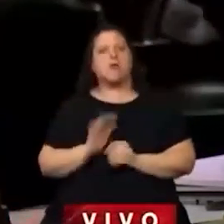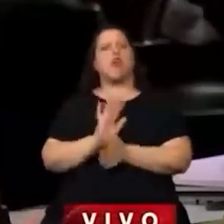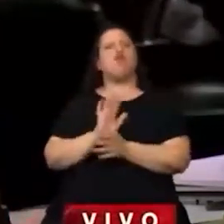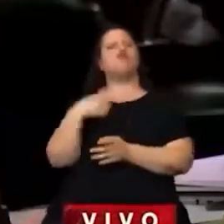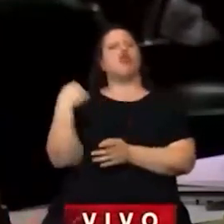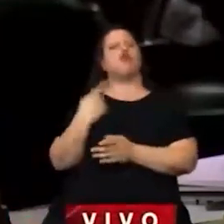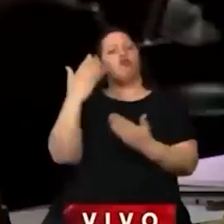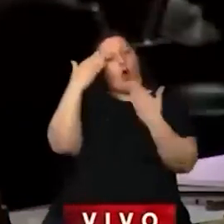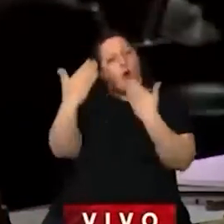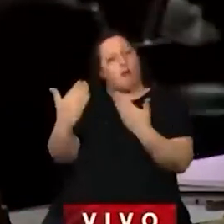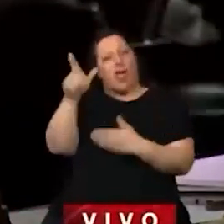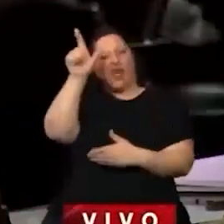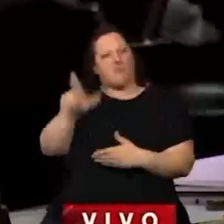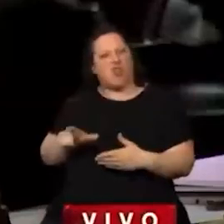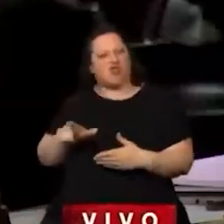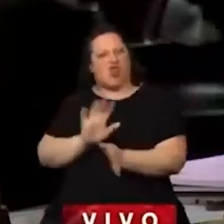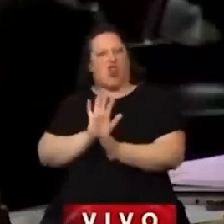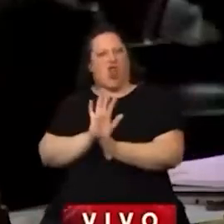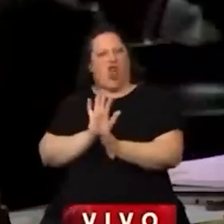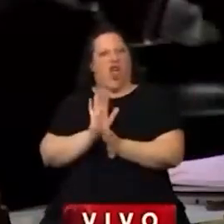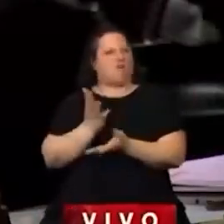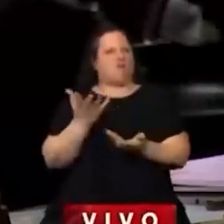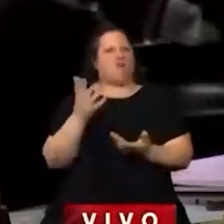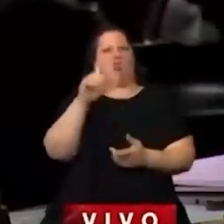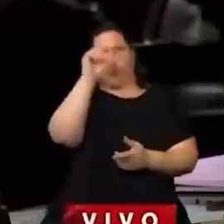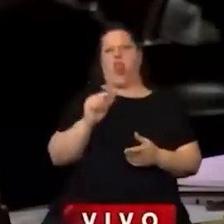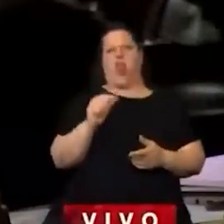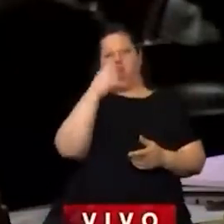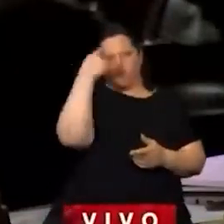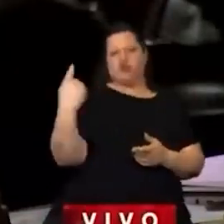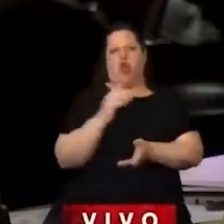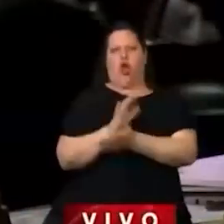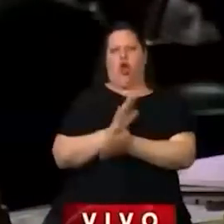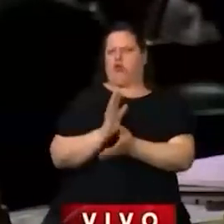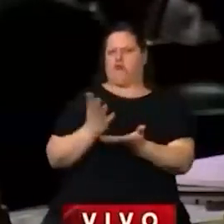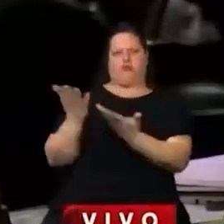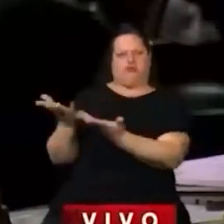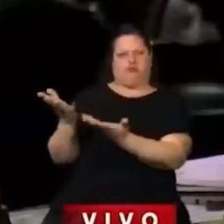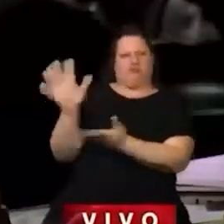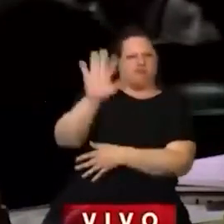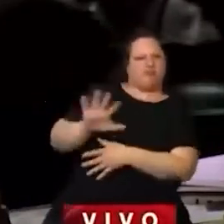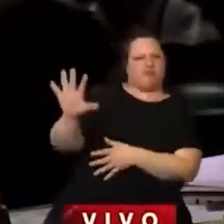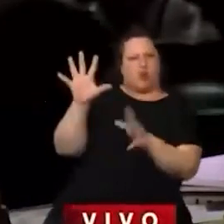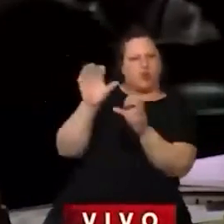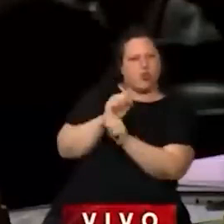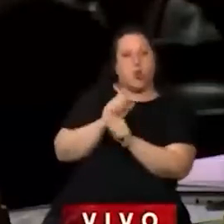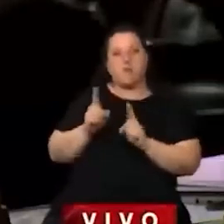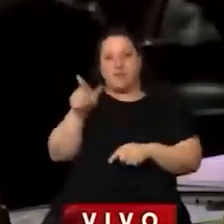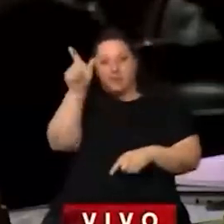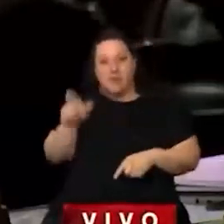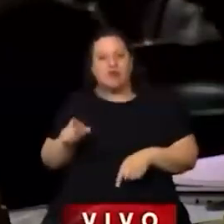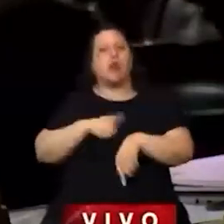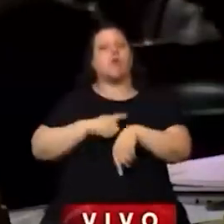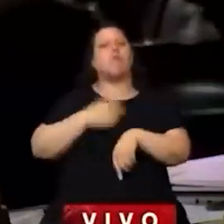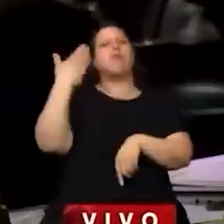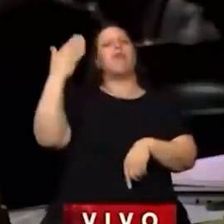una verdadera deshonra para la nación? Que también es conocida por haber dicho cuando falleció el Papa